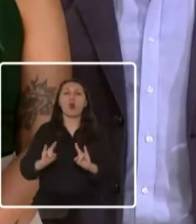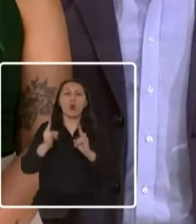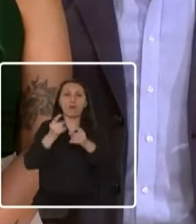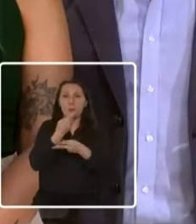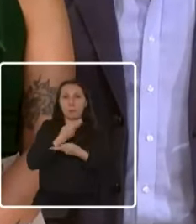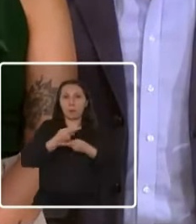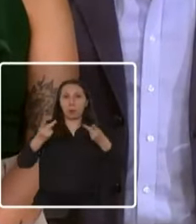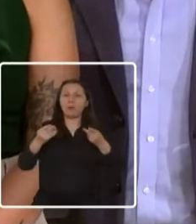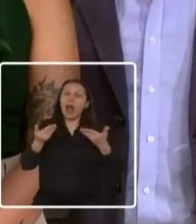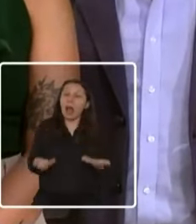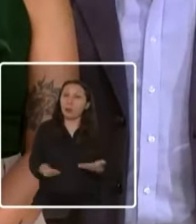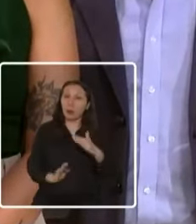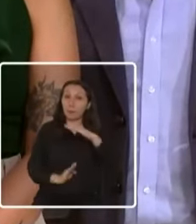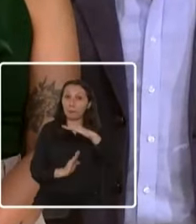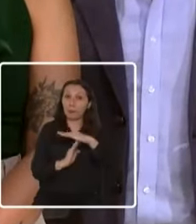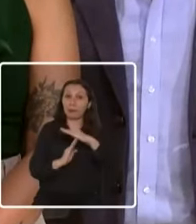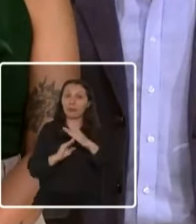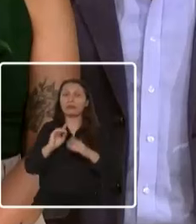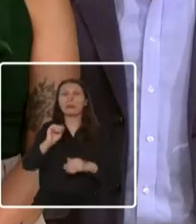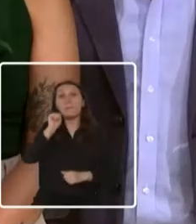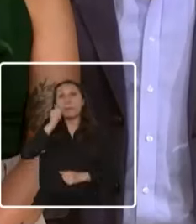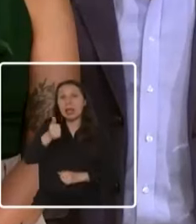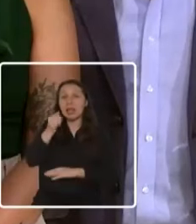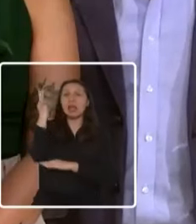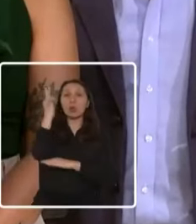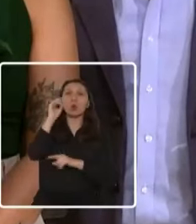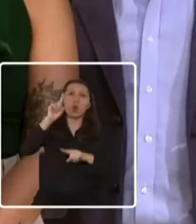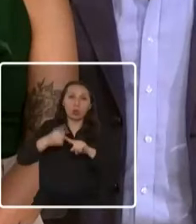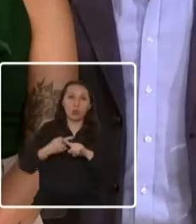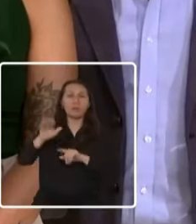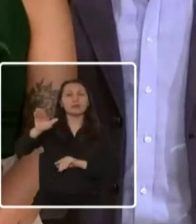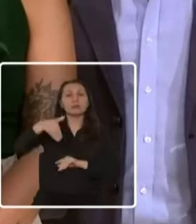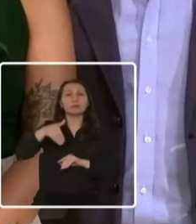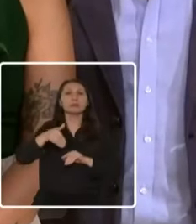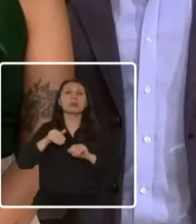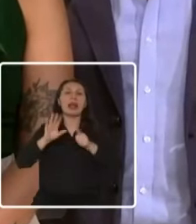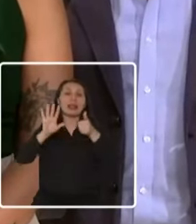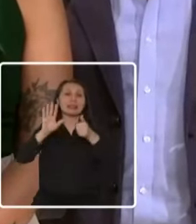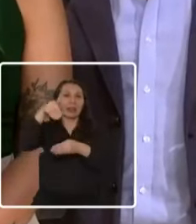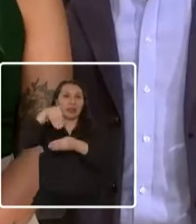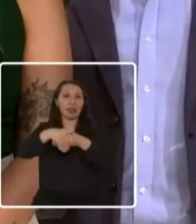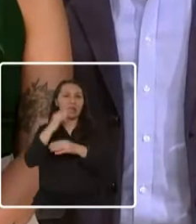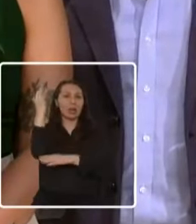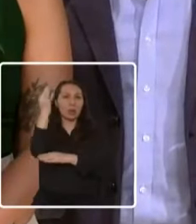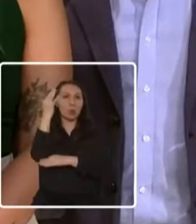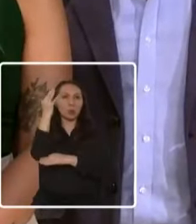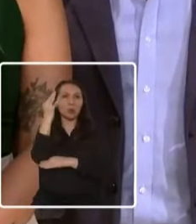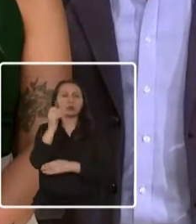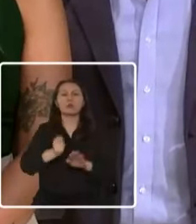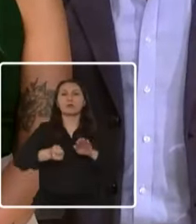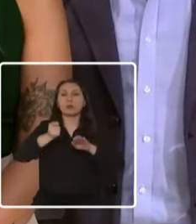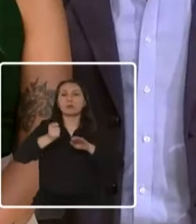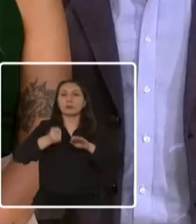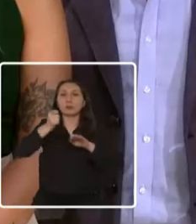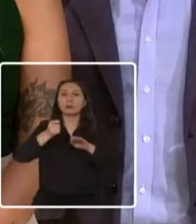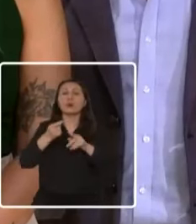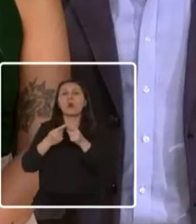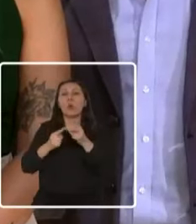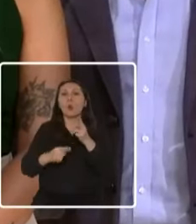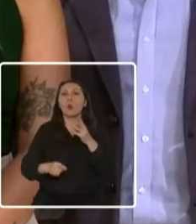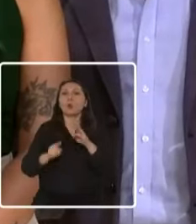Públicas. Hemos dejado pendiente para la sesión de mañana, que está convocada al comité a las 18 horas, la resolución